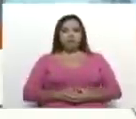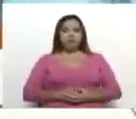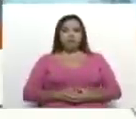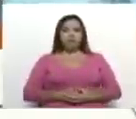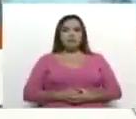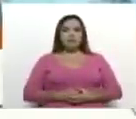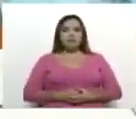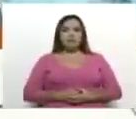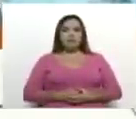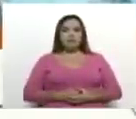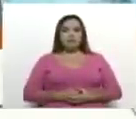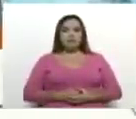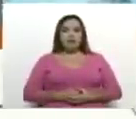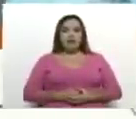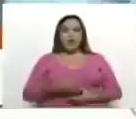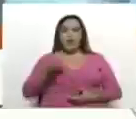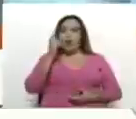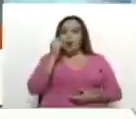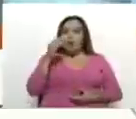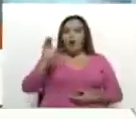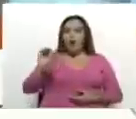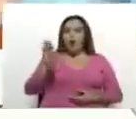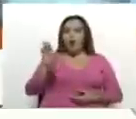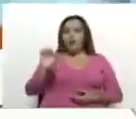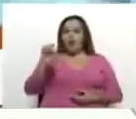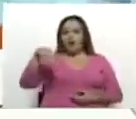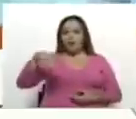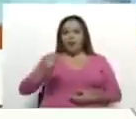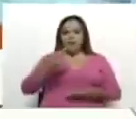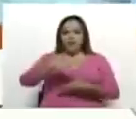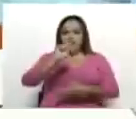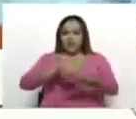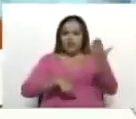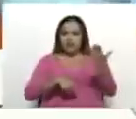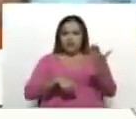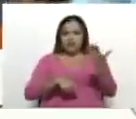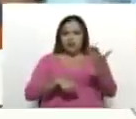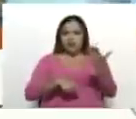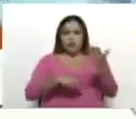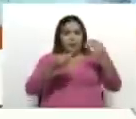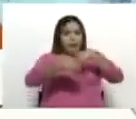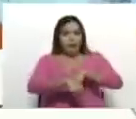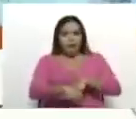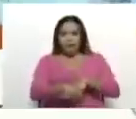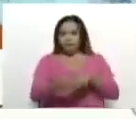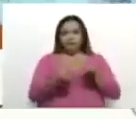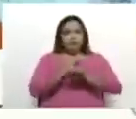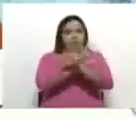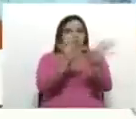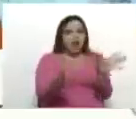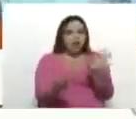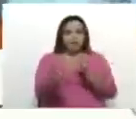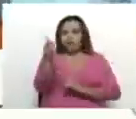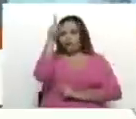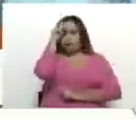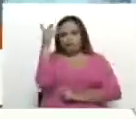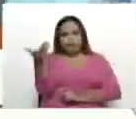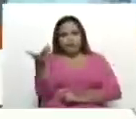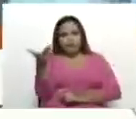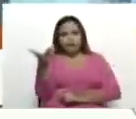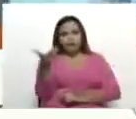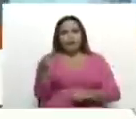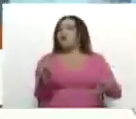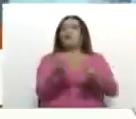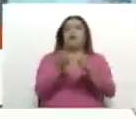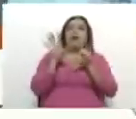y cuando Obama firme ese decreto un decreto a todas luces absurdo tragicómico